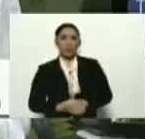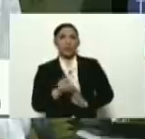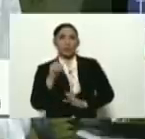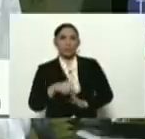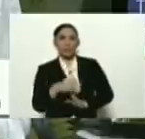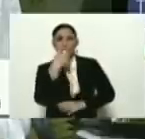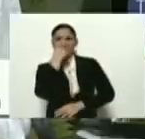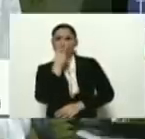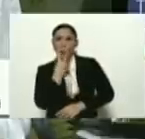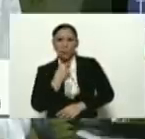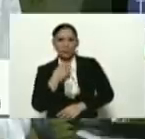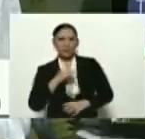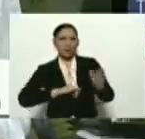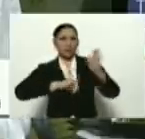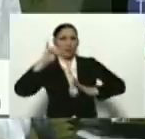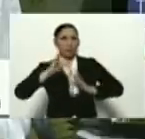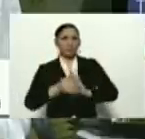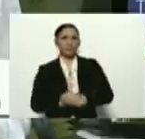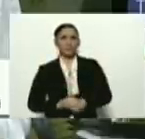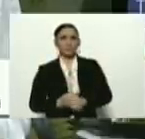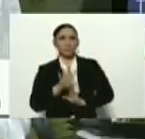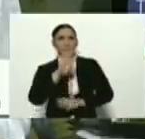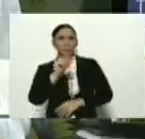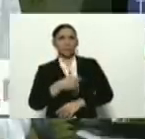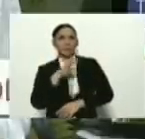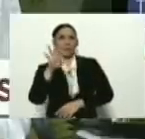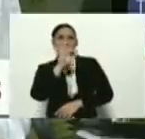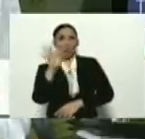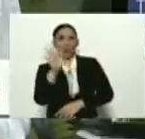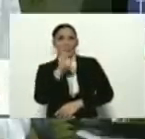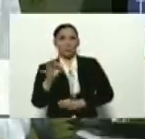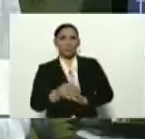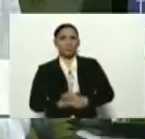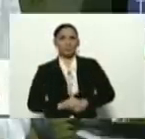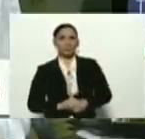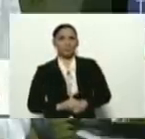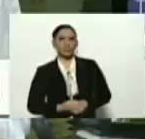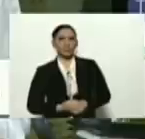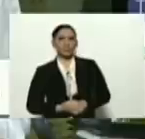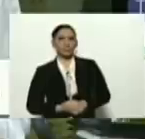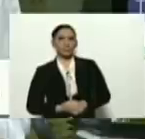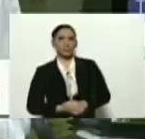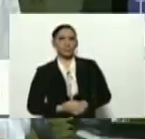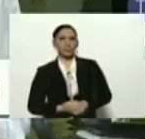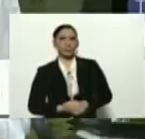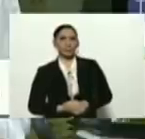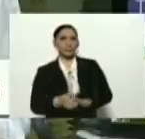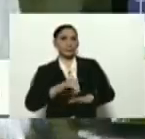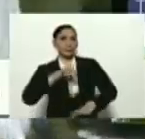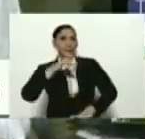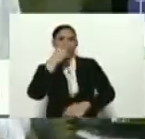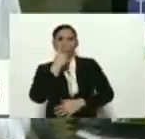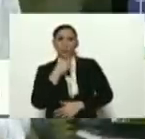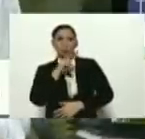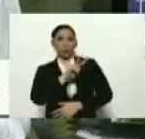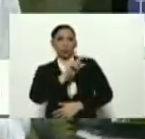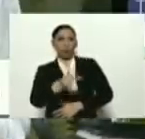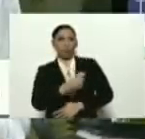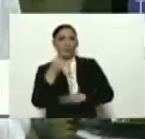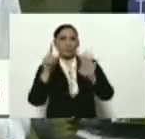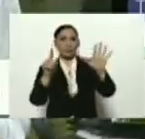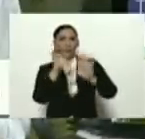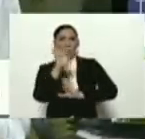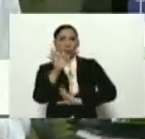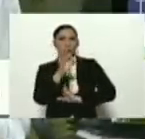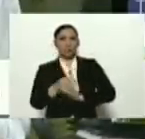de pobreza aumentaría hasta 4.4 puntos porcentuales y la extrema pobreza 2,6